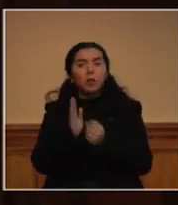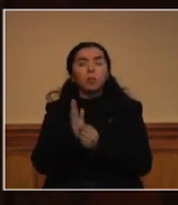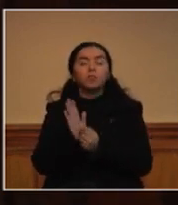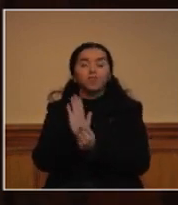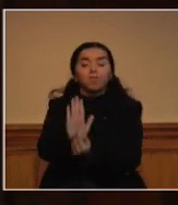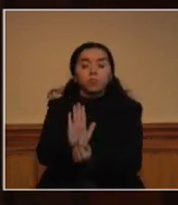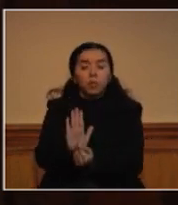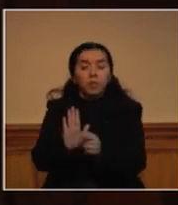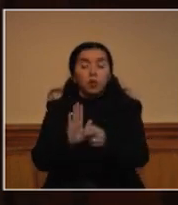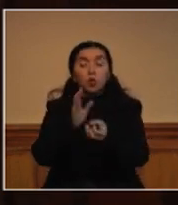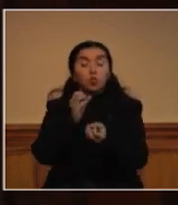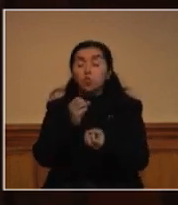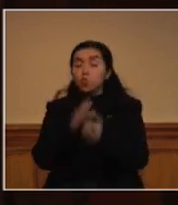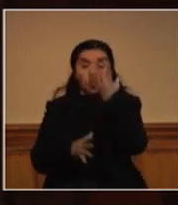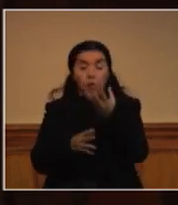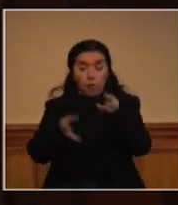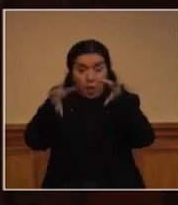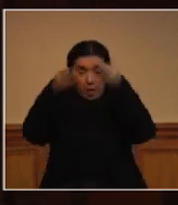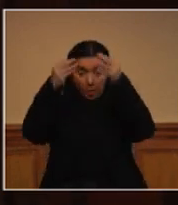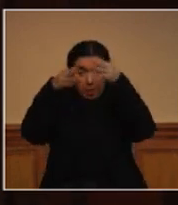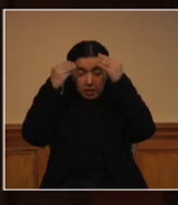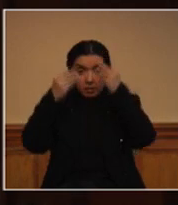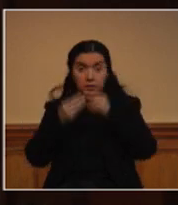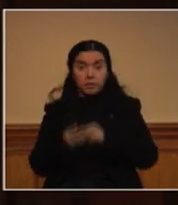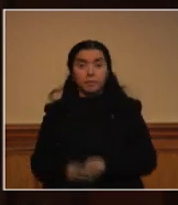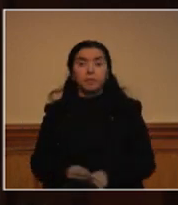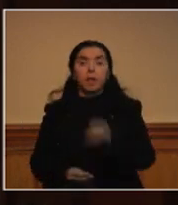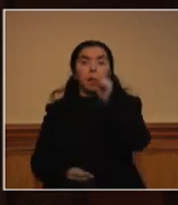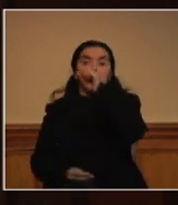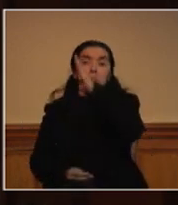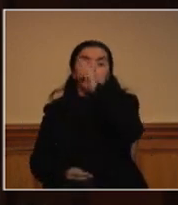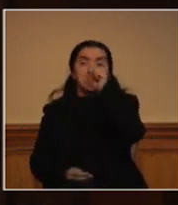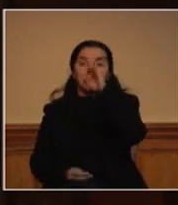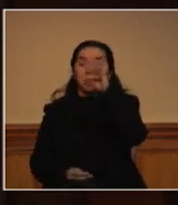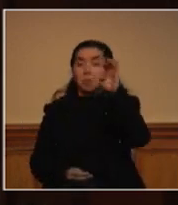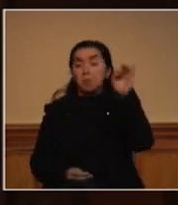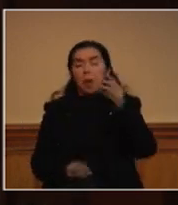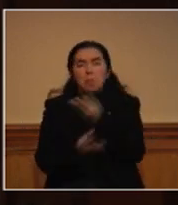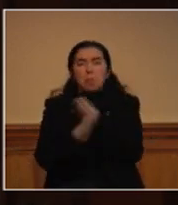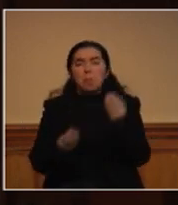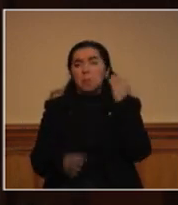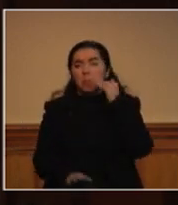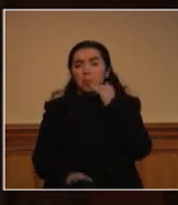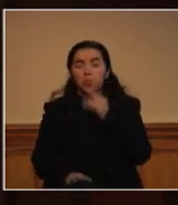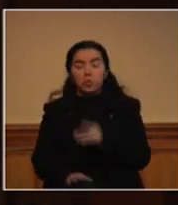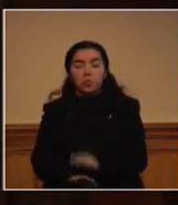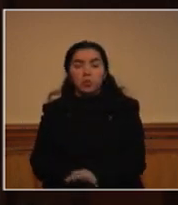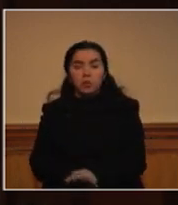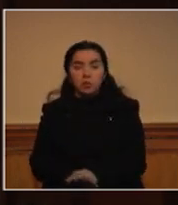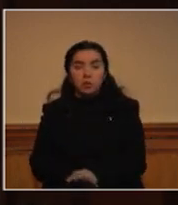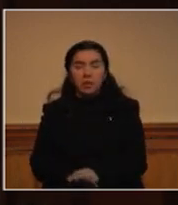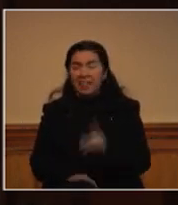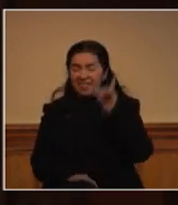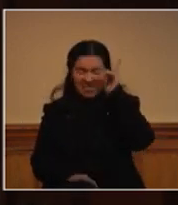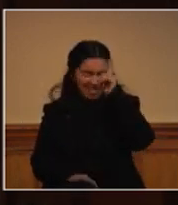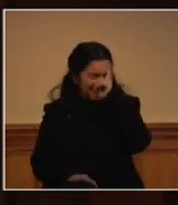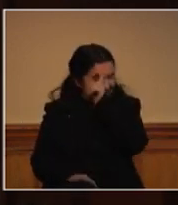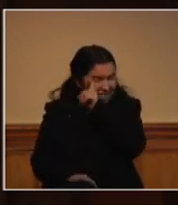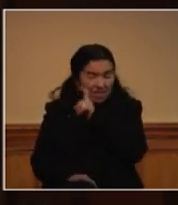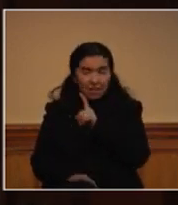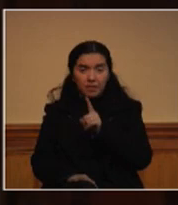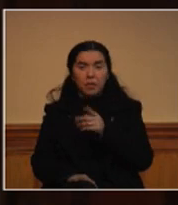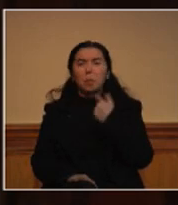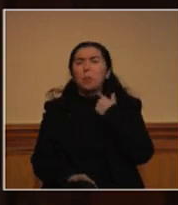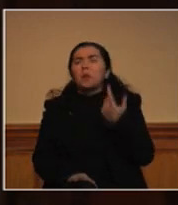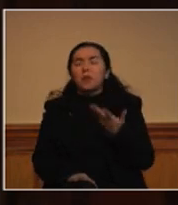enfrentándole a un nuevo aprendizaje, que es el aprendizaje de las letras. Y para muchos niños esto entraña una gran dificultad.